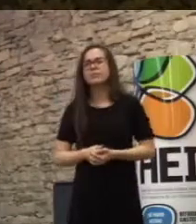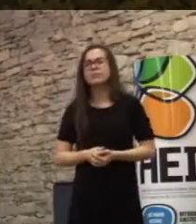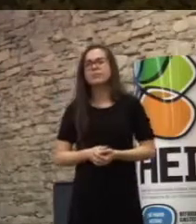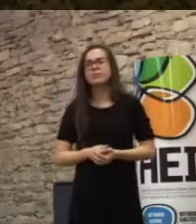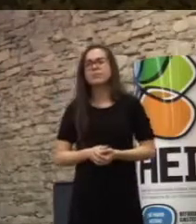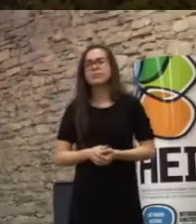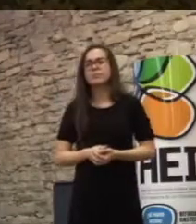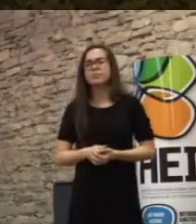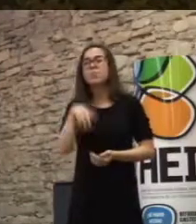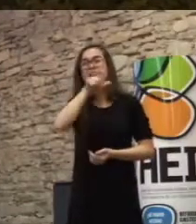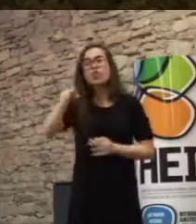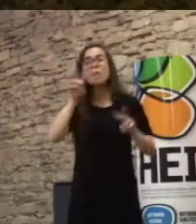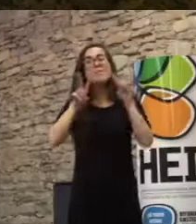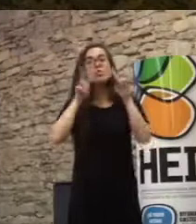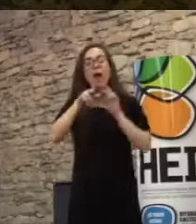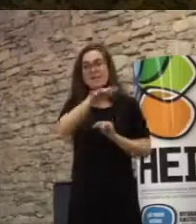visuales